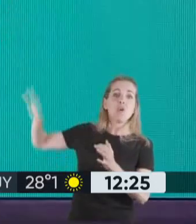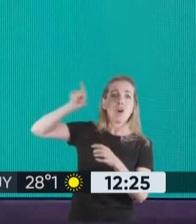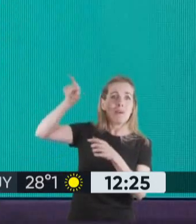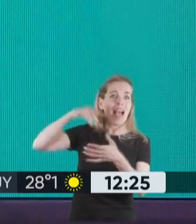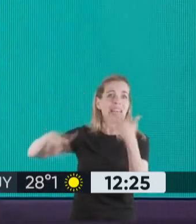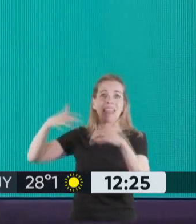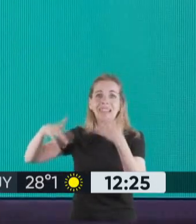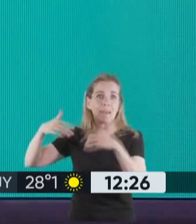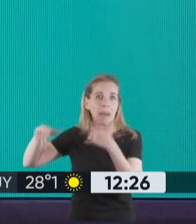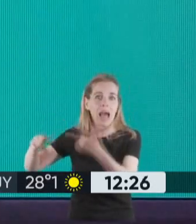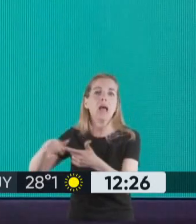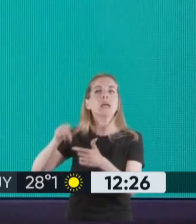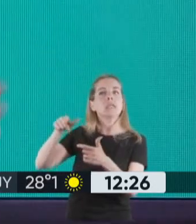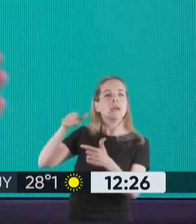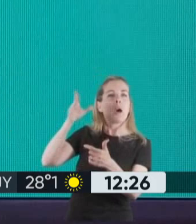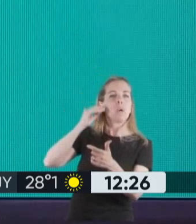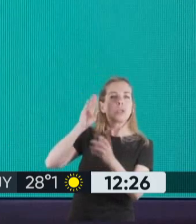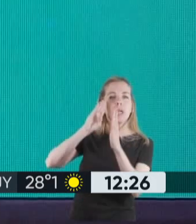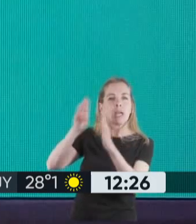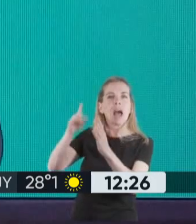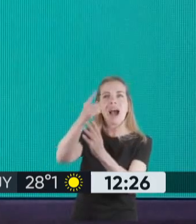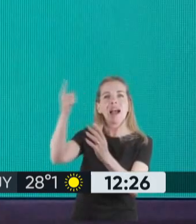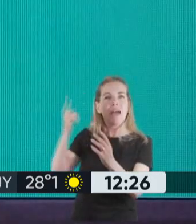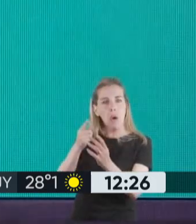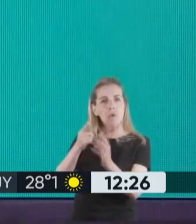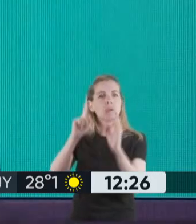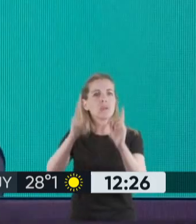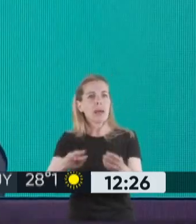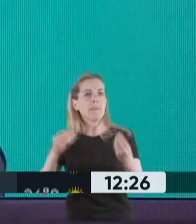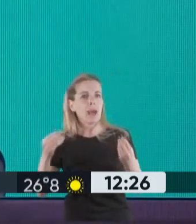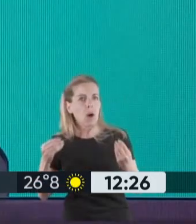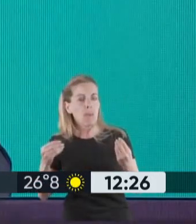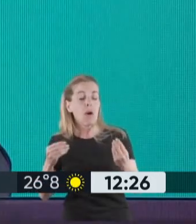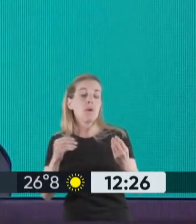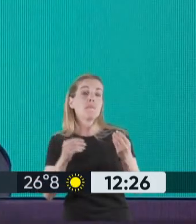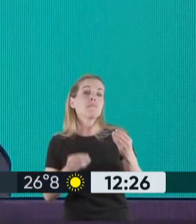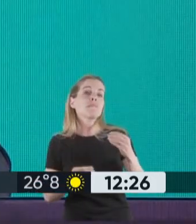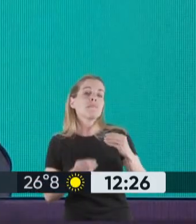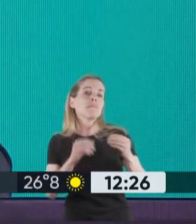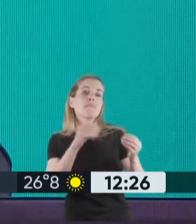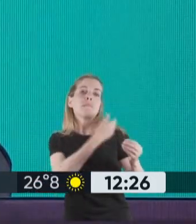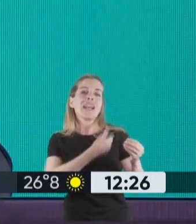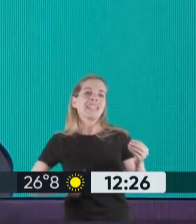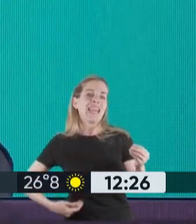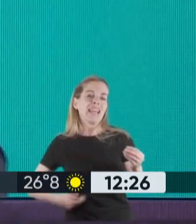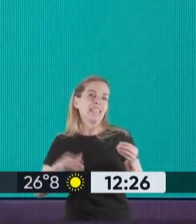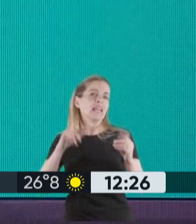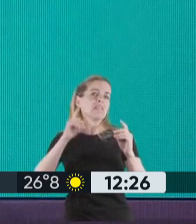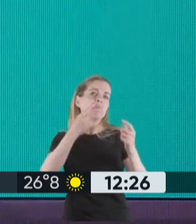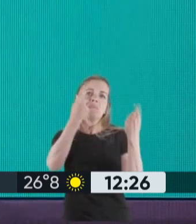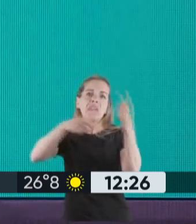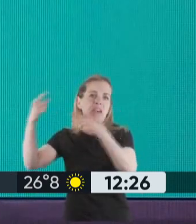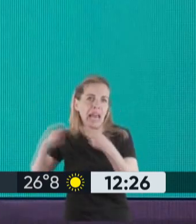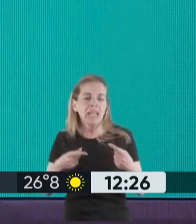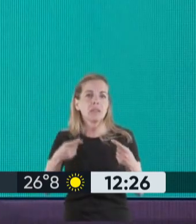Escuché la libertad de palabra de los líderes americanos, norteamericanos. Escuché